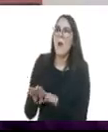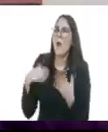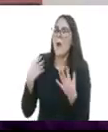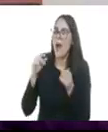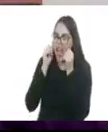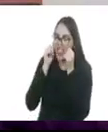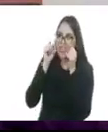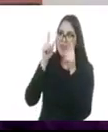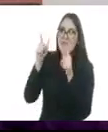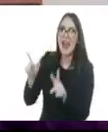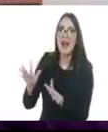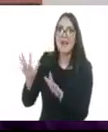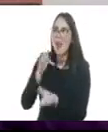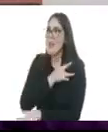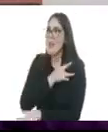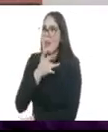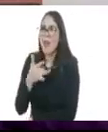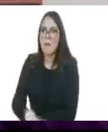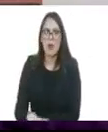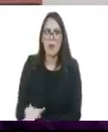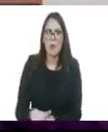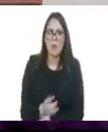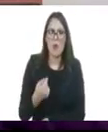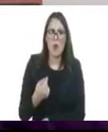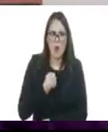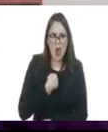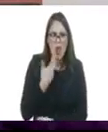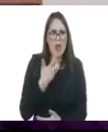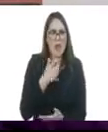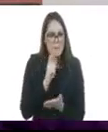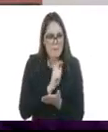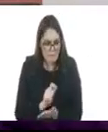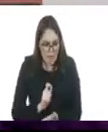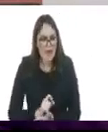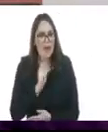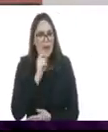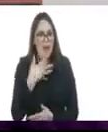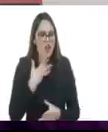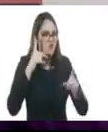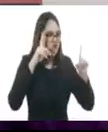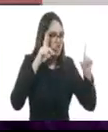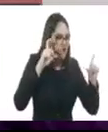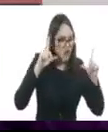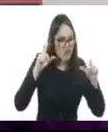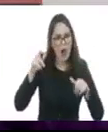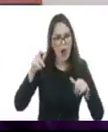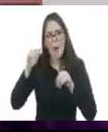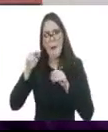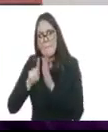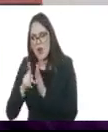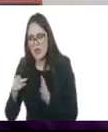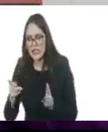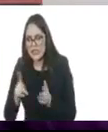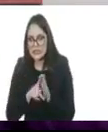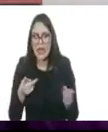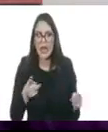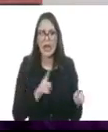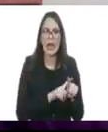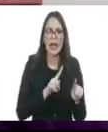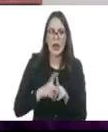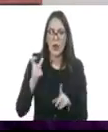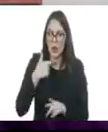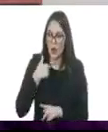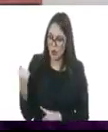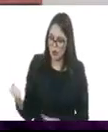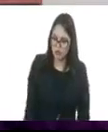escribir, soy fotoperiodista y soy radialista. Entonces, al conocer a Jerónima